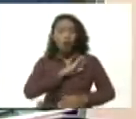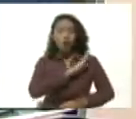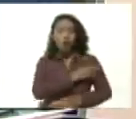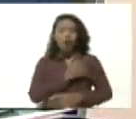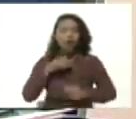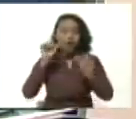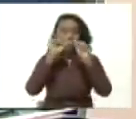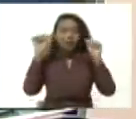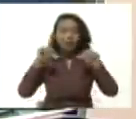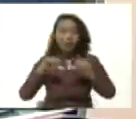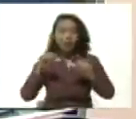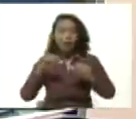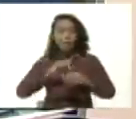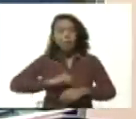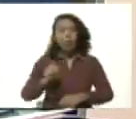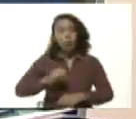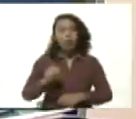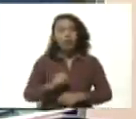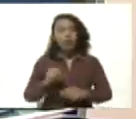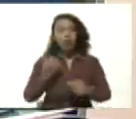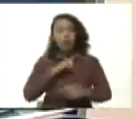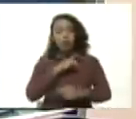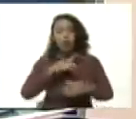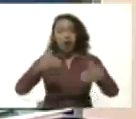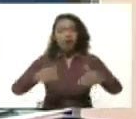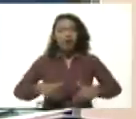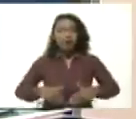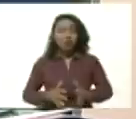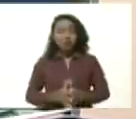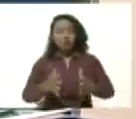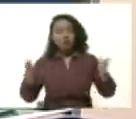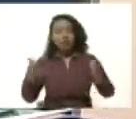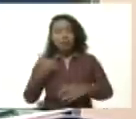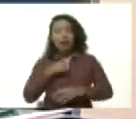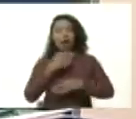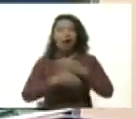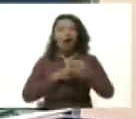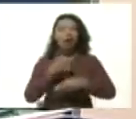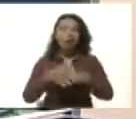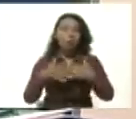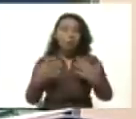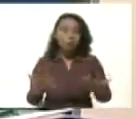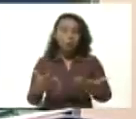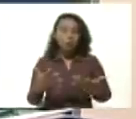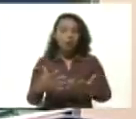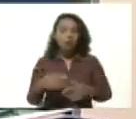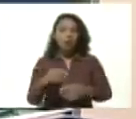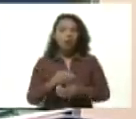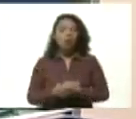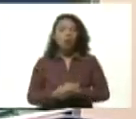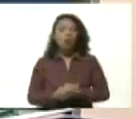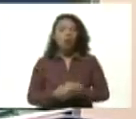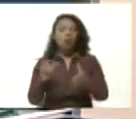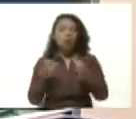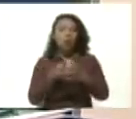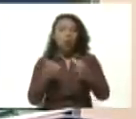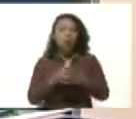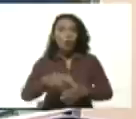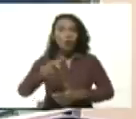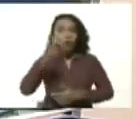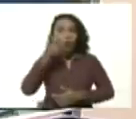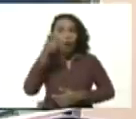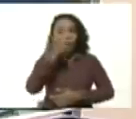sistema policial. Hemos hecho inmensos esfuerzos para garantizar unos órganos de seguridad